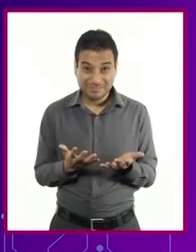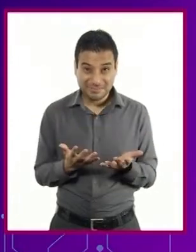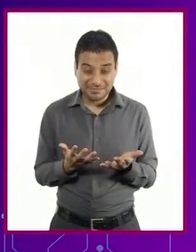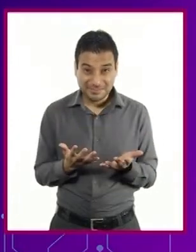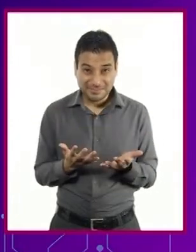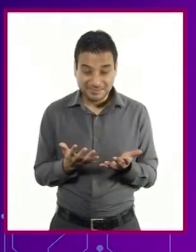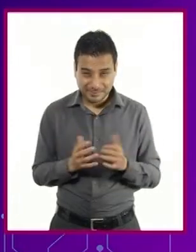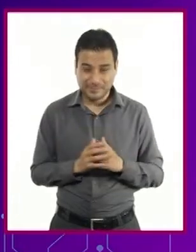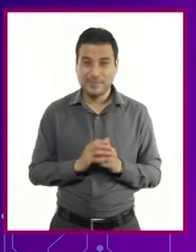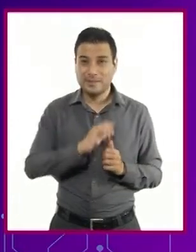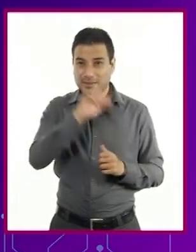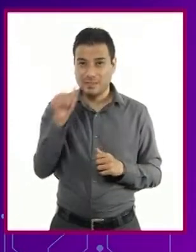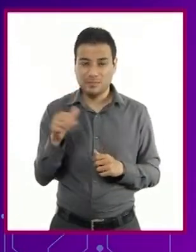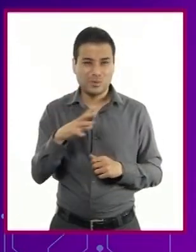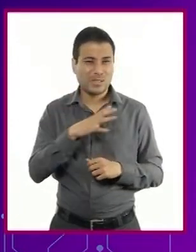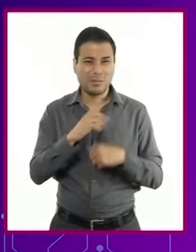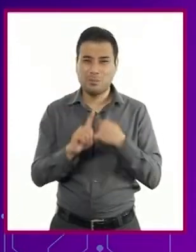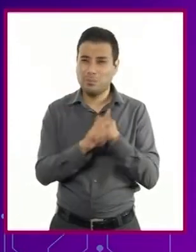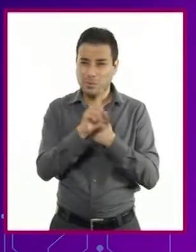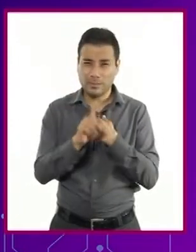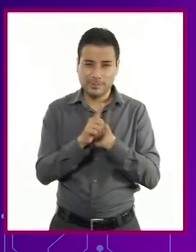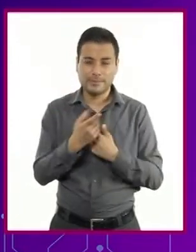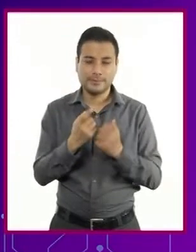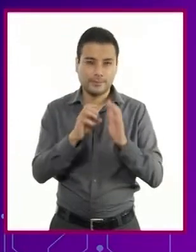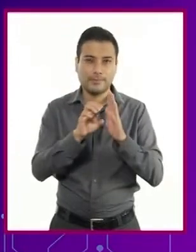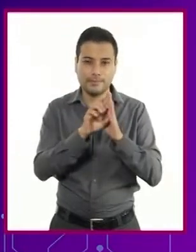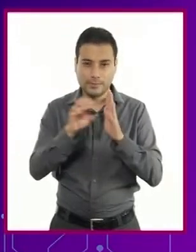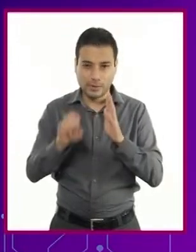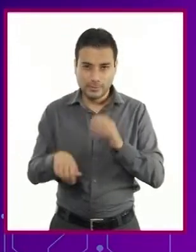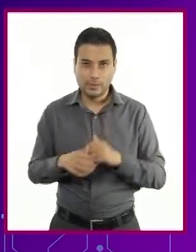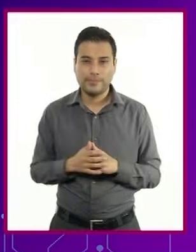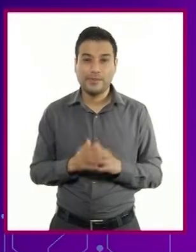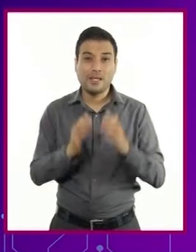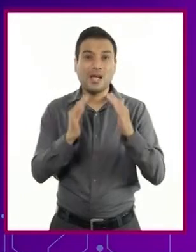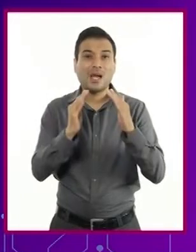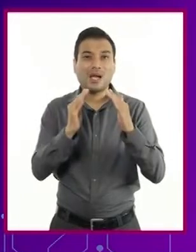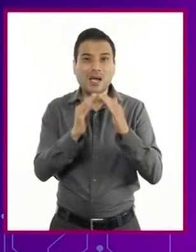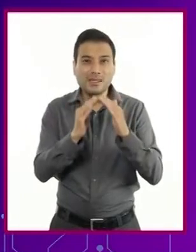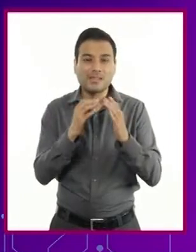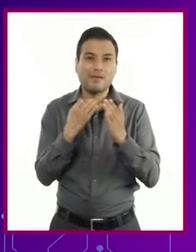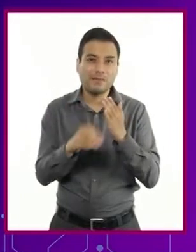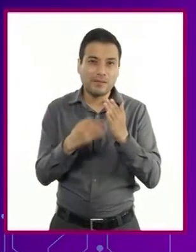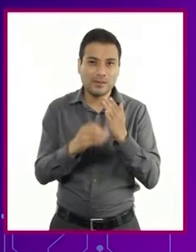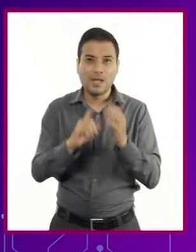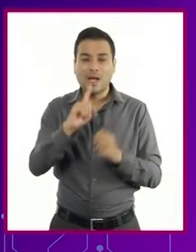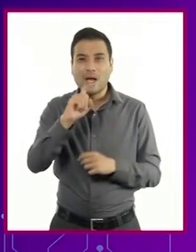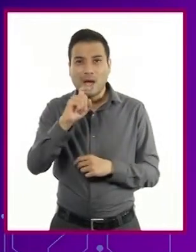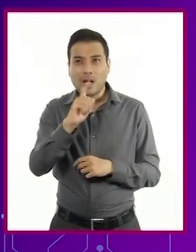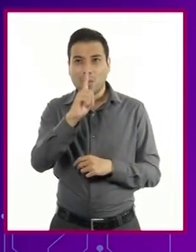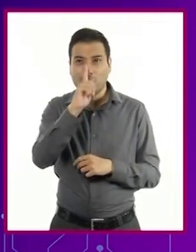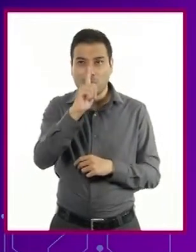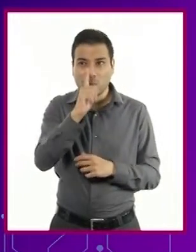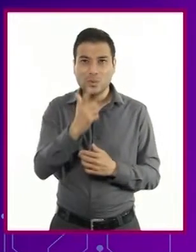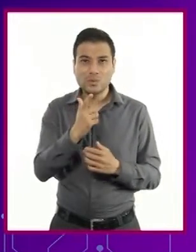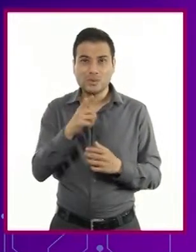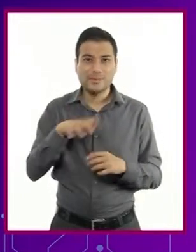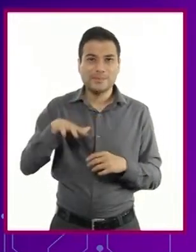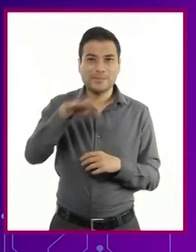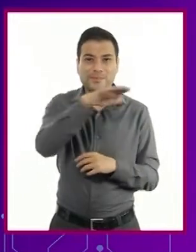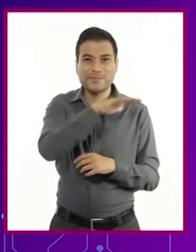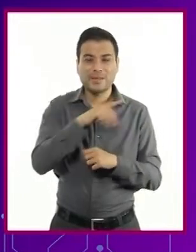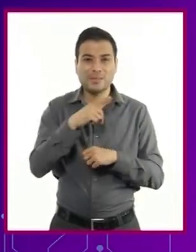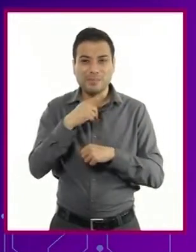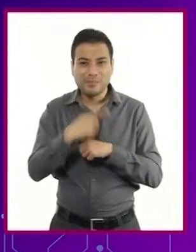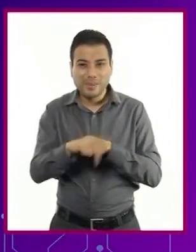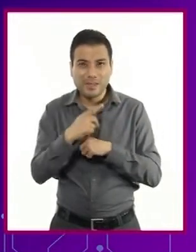las nuestras, se crean muchos problemas. Por ejemplo, se construyen viviendas sin los servicios básicos o en lugares inseguros. Colonias